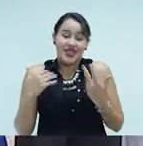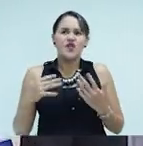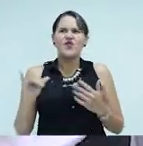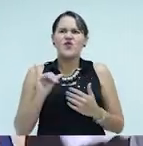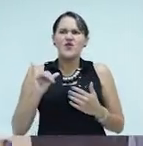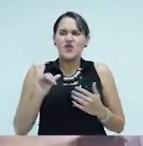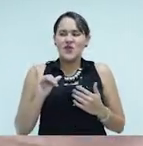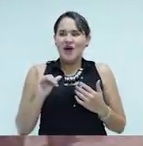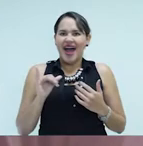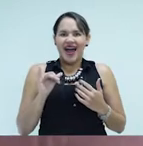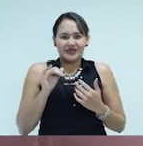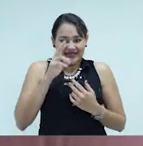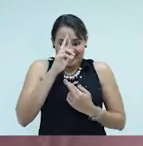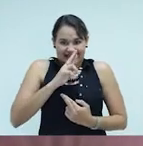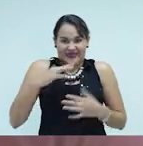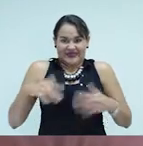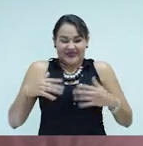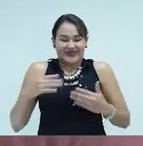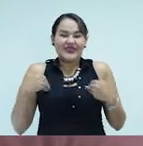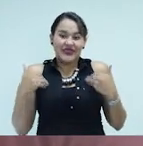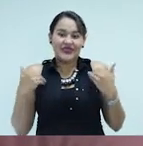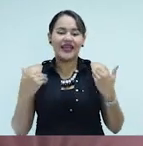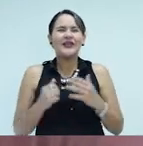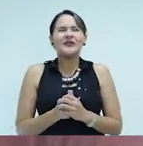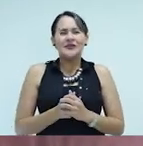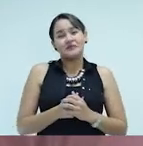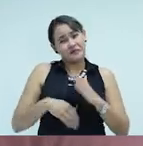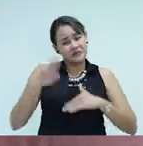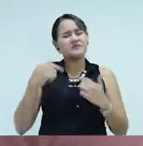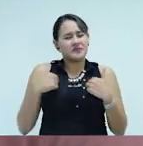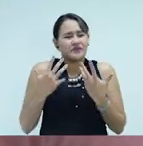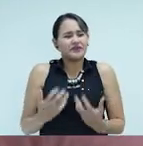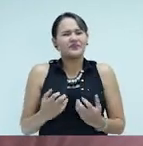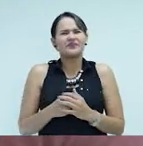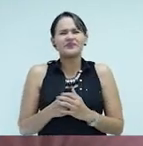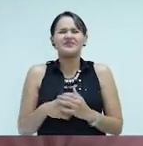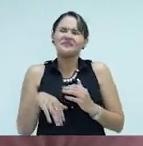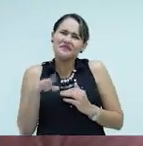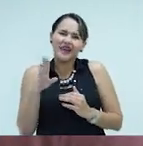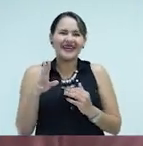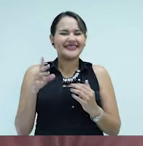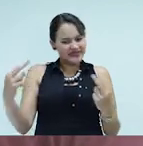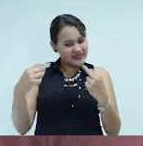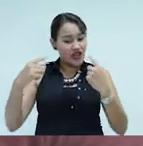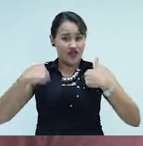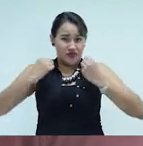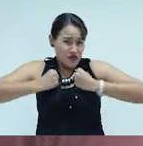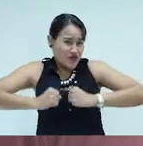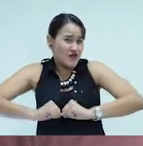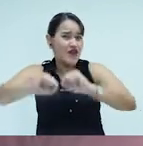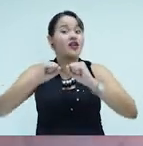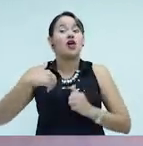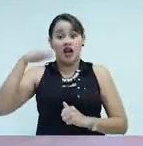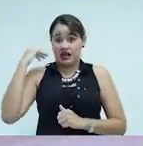que un privilegio, es como un mérito a todo lo que, pues al esfuerzo que